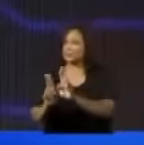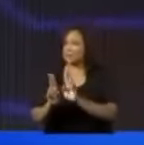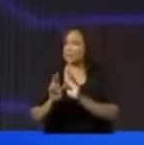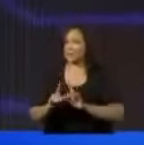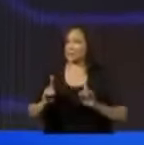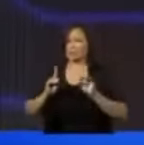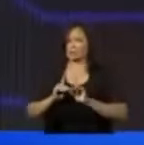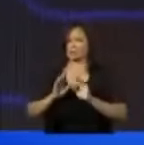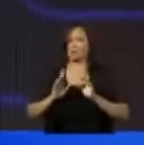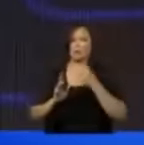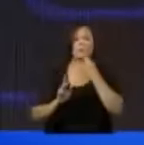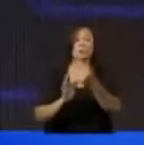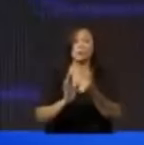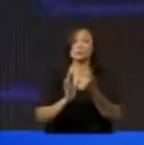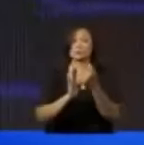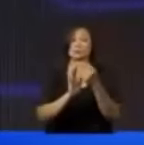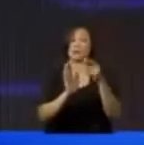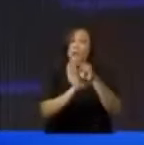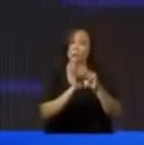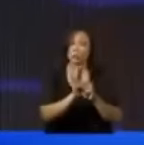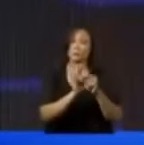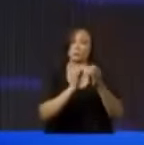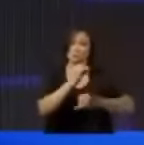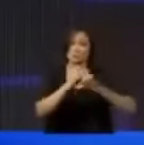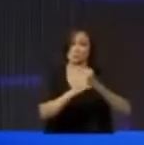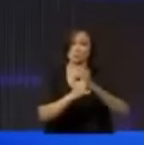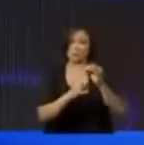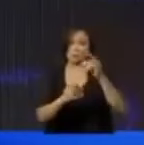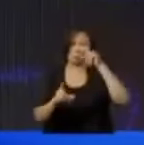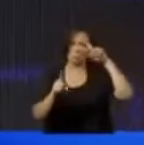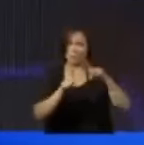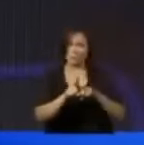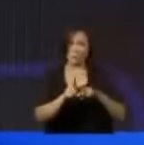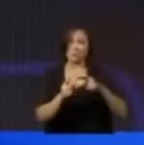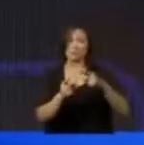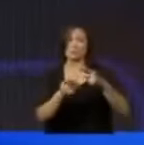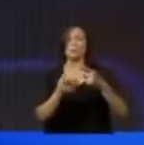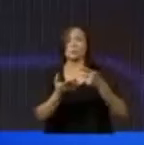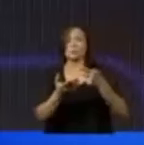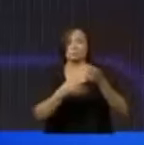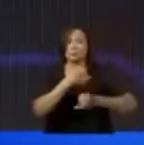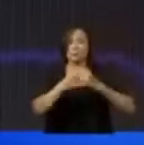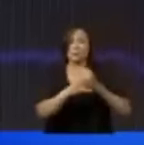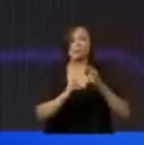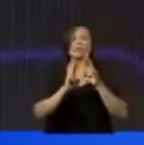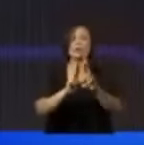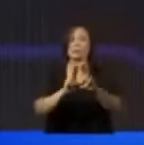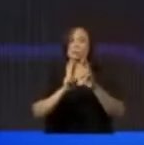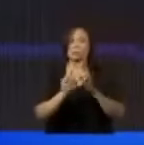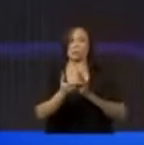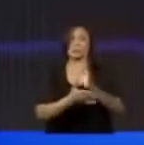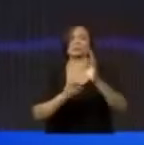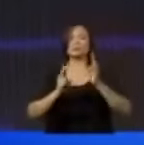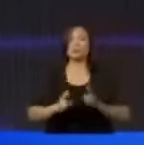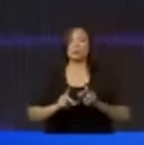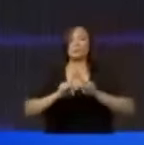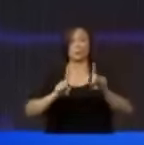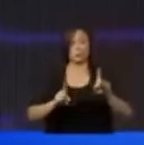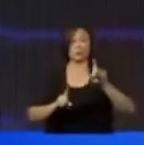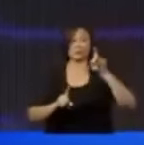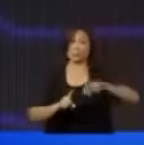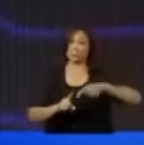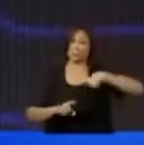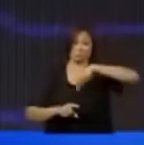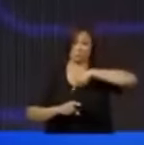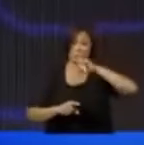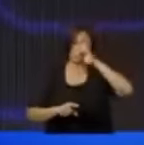la dignidad como lo establecen las normas internacionales, los convenios y tratados internacionales de respeto a los derechos humanos. Pero de que